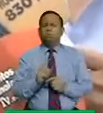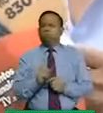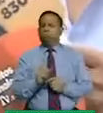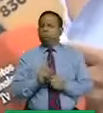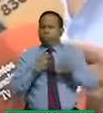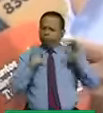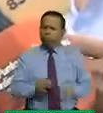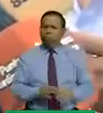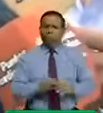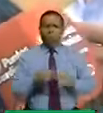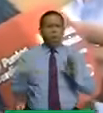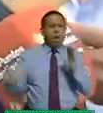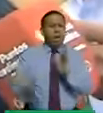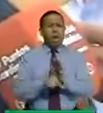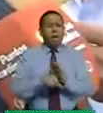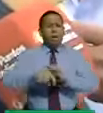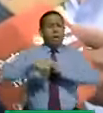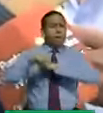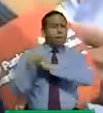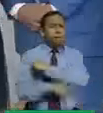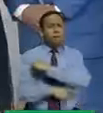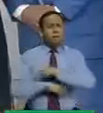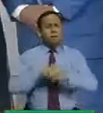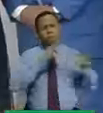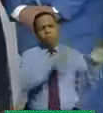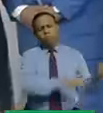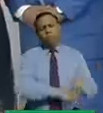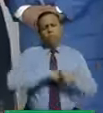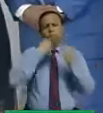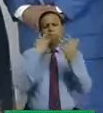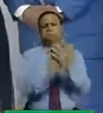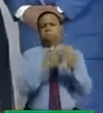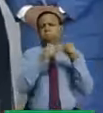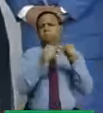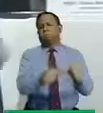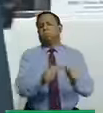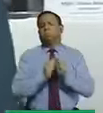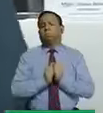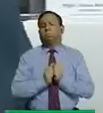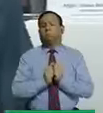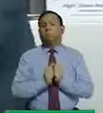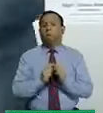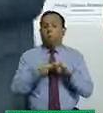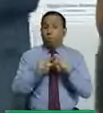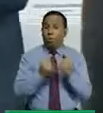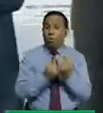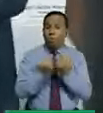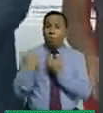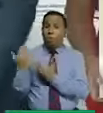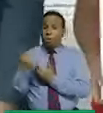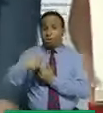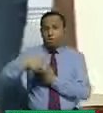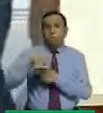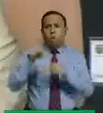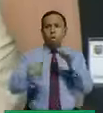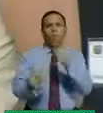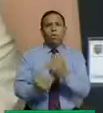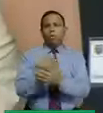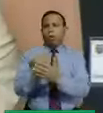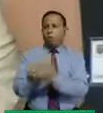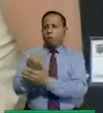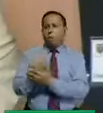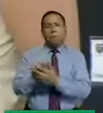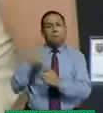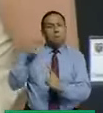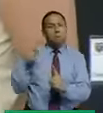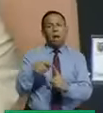cumplir el tiempo suficiente en la cárcel. Fuerzas políticas con ciertas figuras nuevas que aspiran levantar la